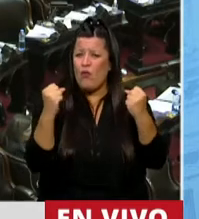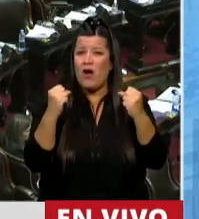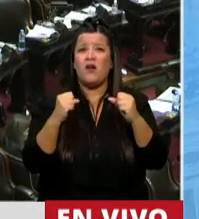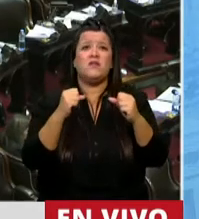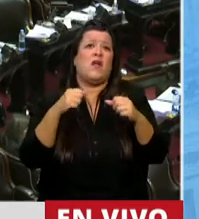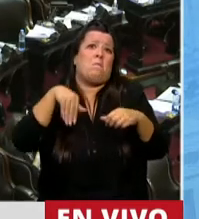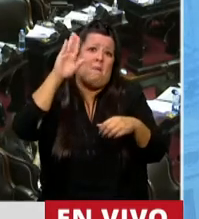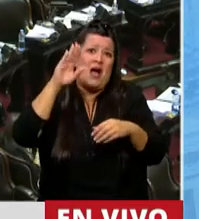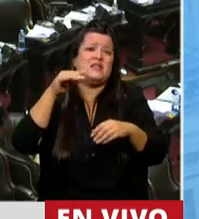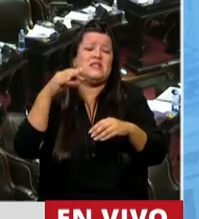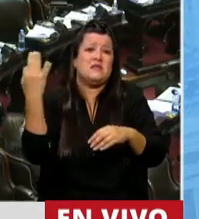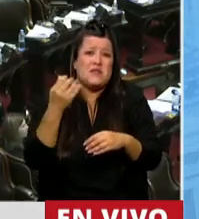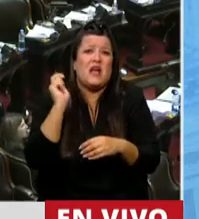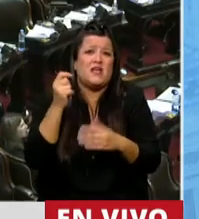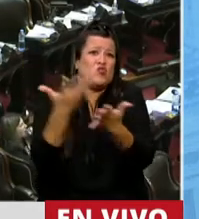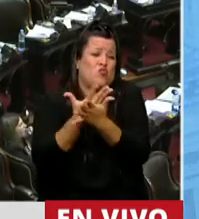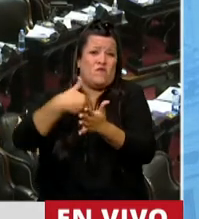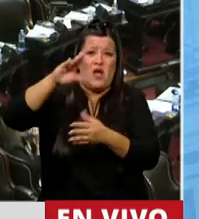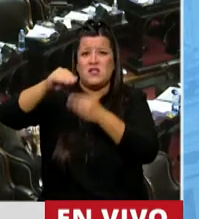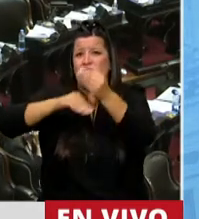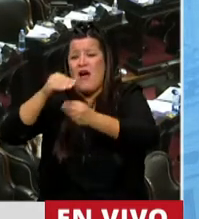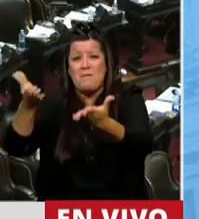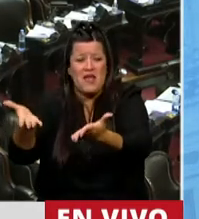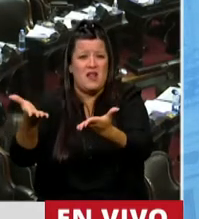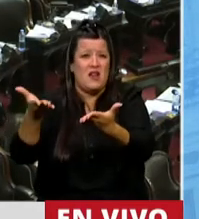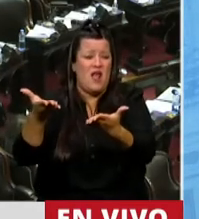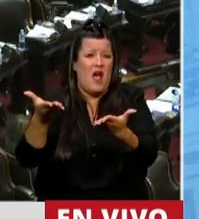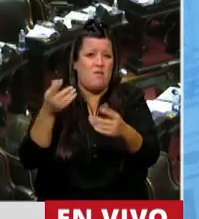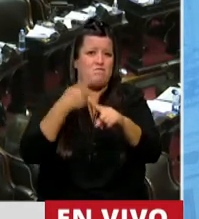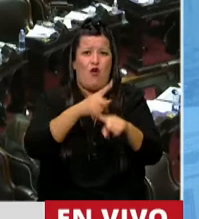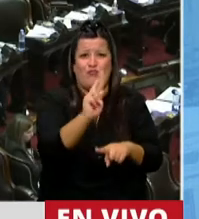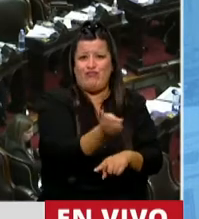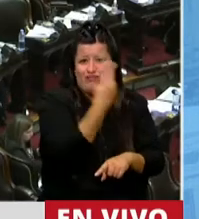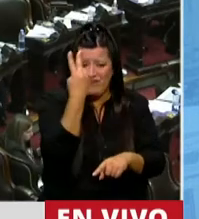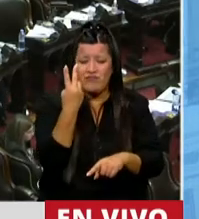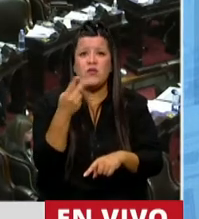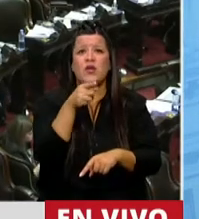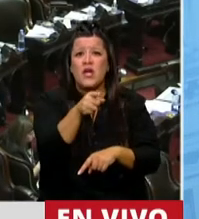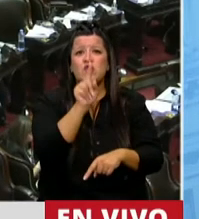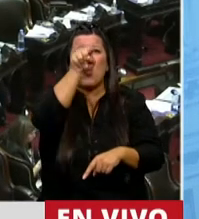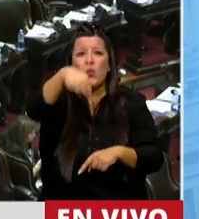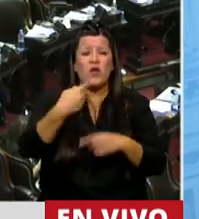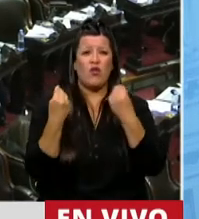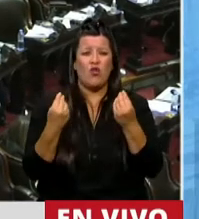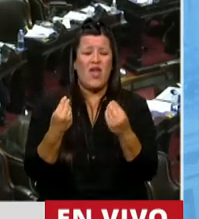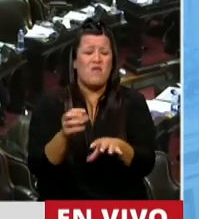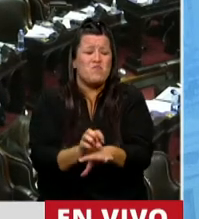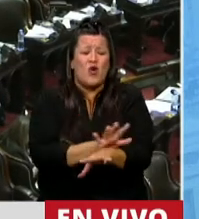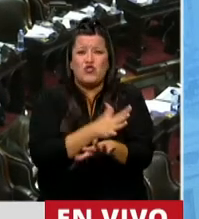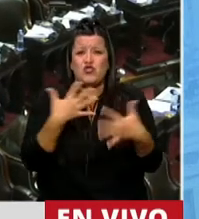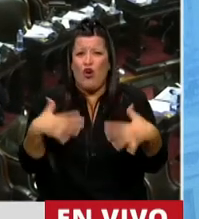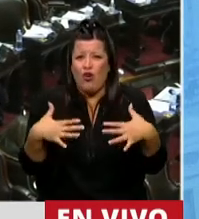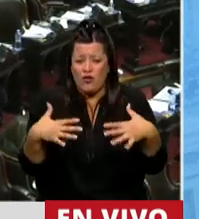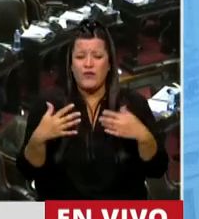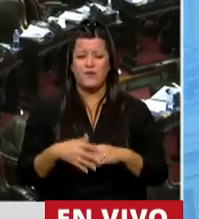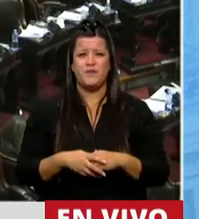los familiares de las tripulantes y los tripulantes. Y esto ha generado no solamente un gran impacto emocional,